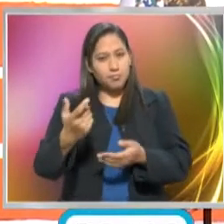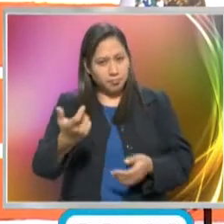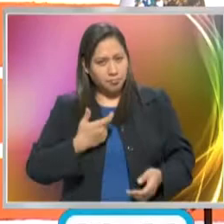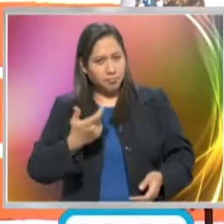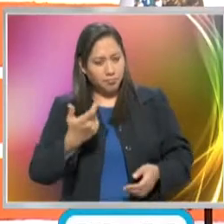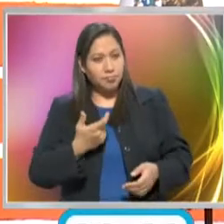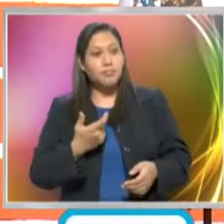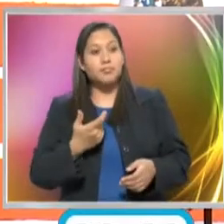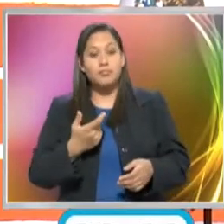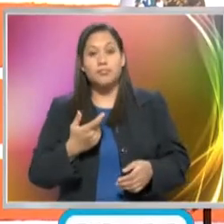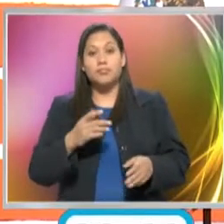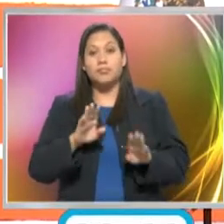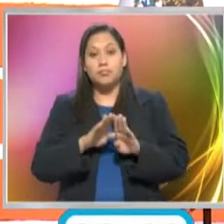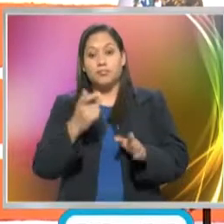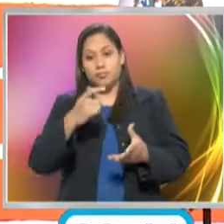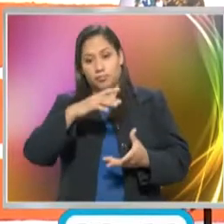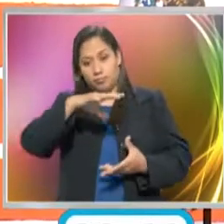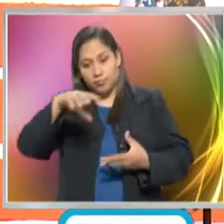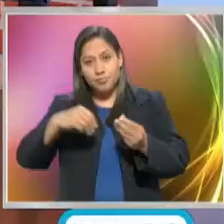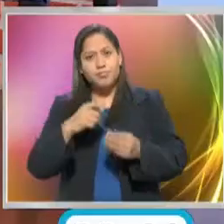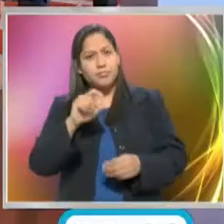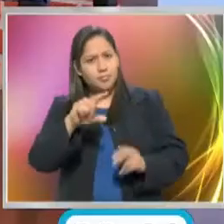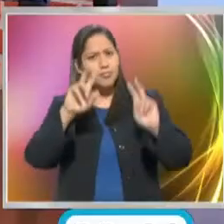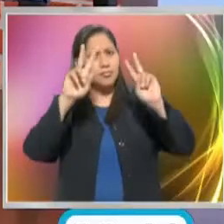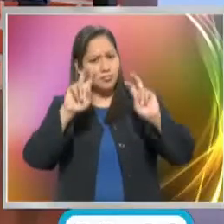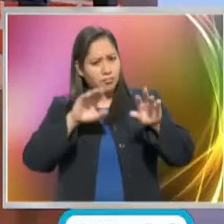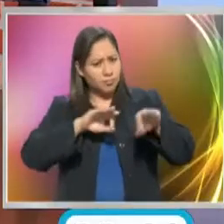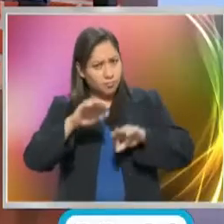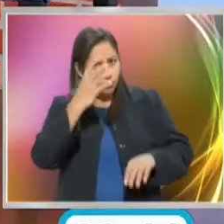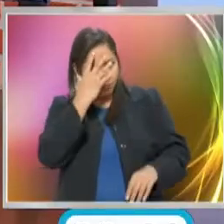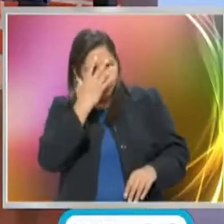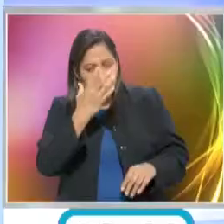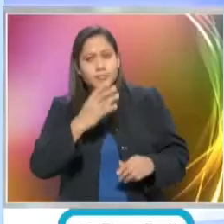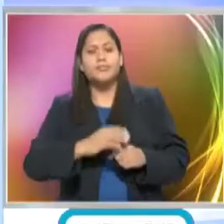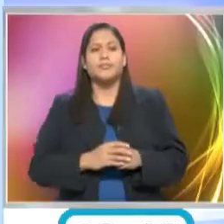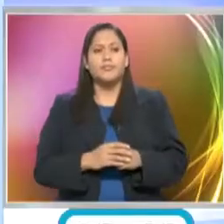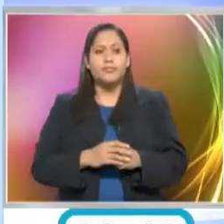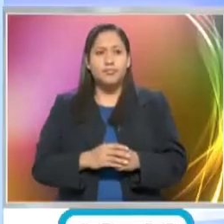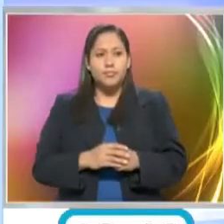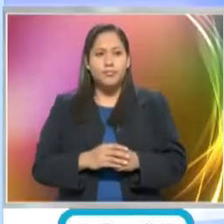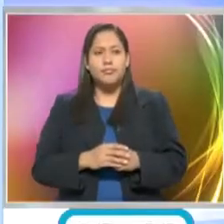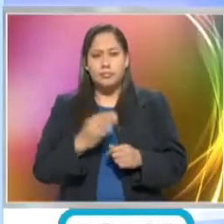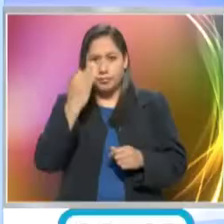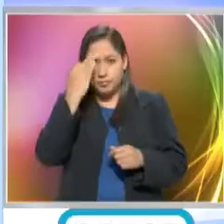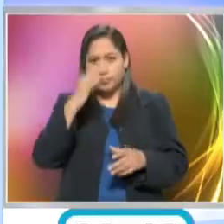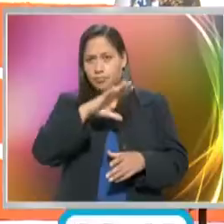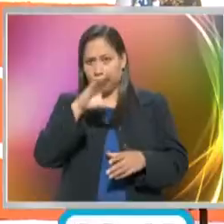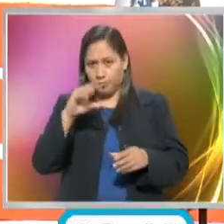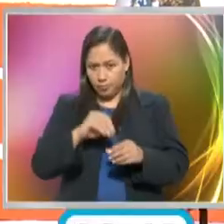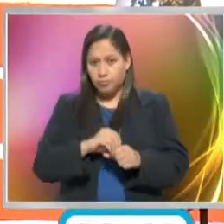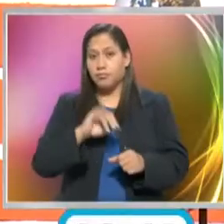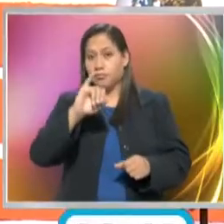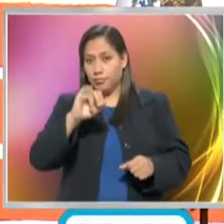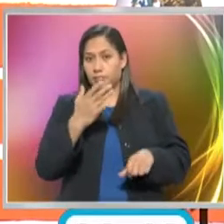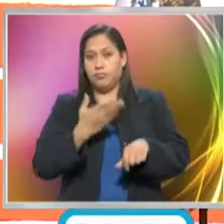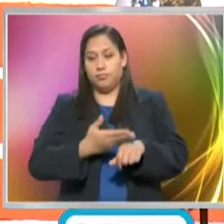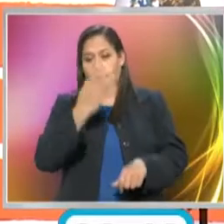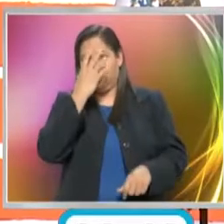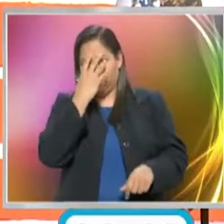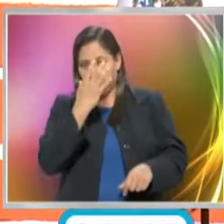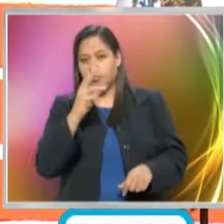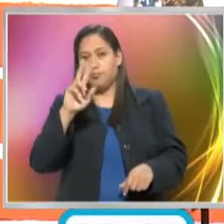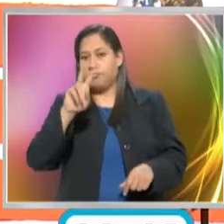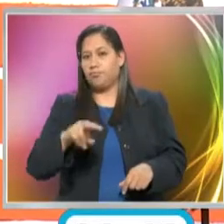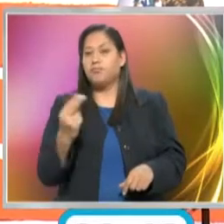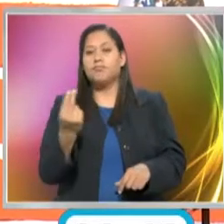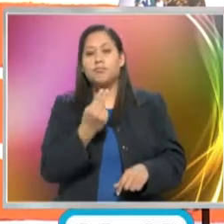expandirse en el tema de redes sociales, pero tal vez no tenga tanta habilidad para esto? ¿Es ahí donde nace entonces la figura del Community